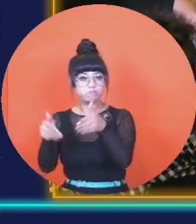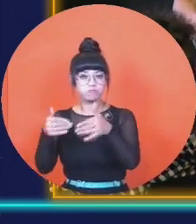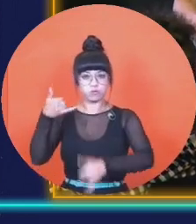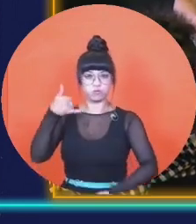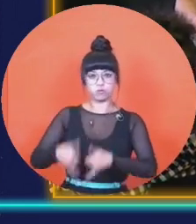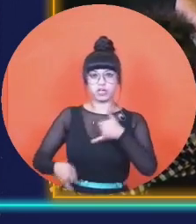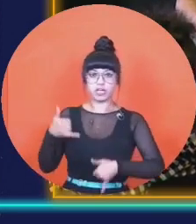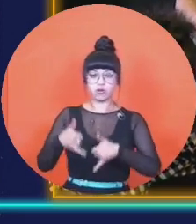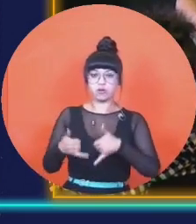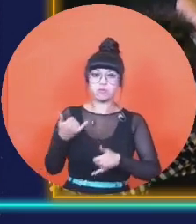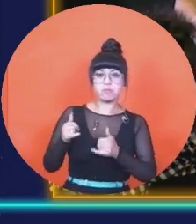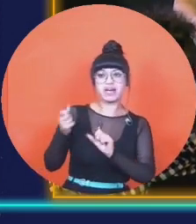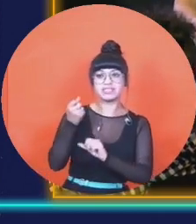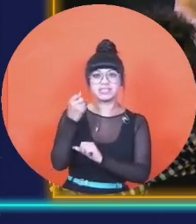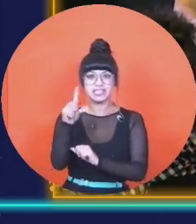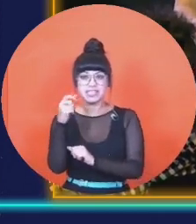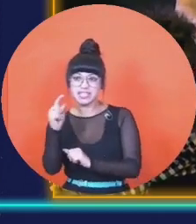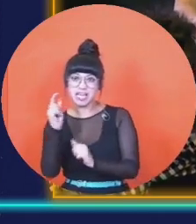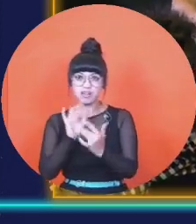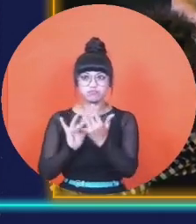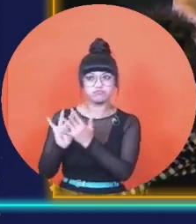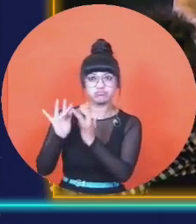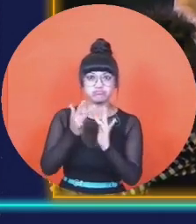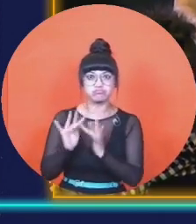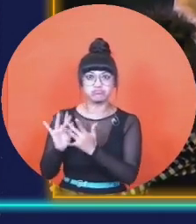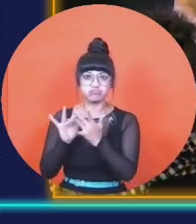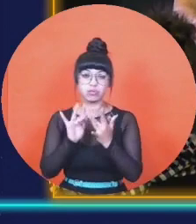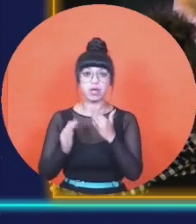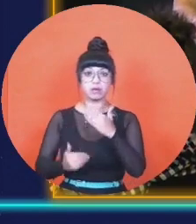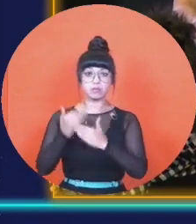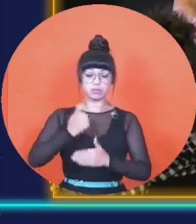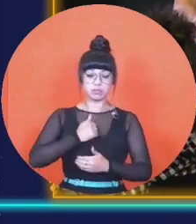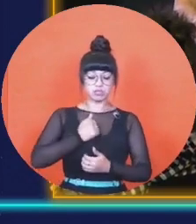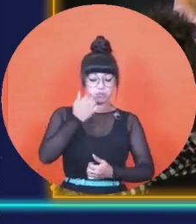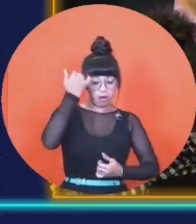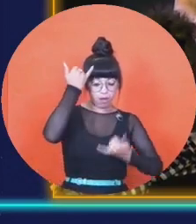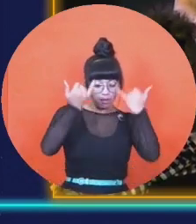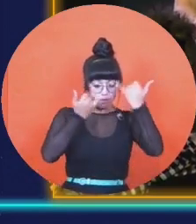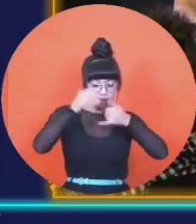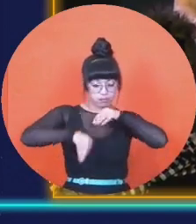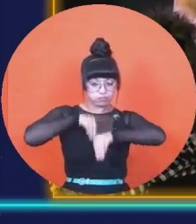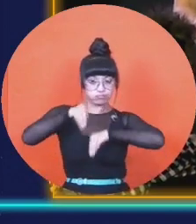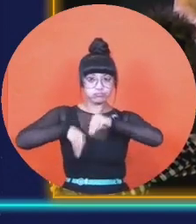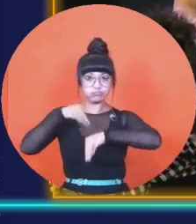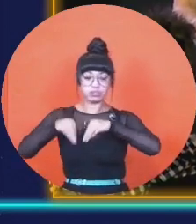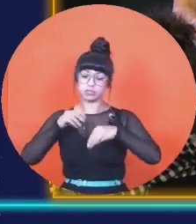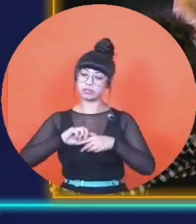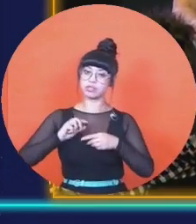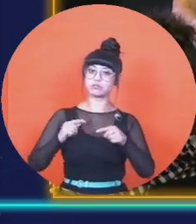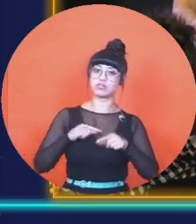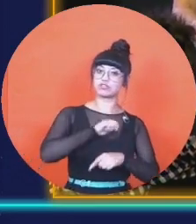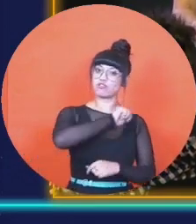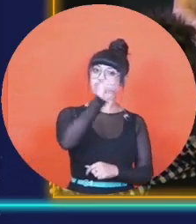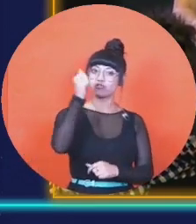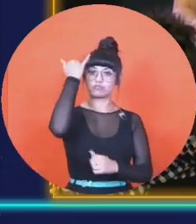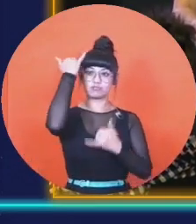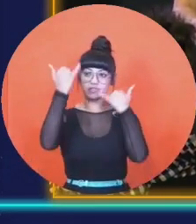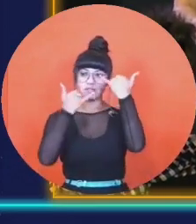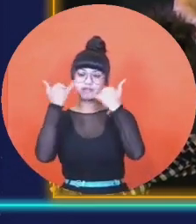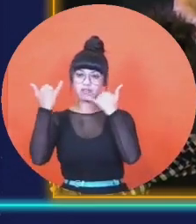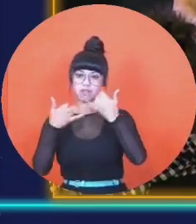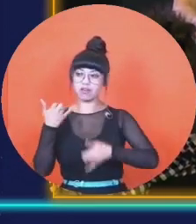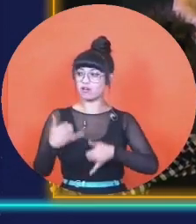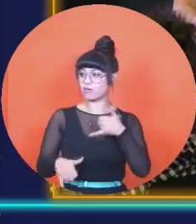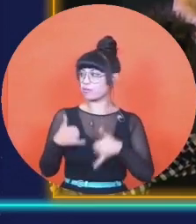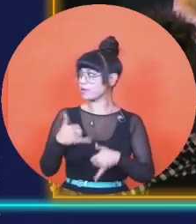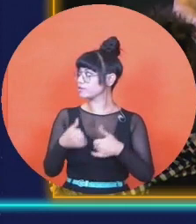lo interactivo. Comenzó como programador autodidacta y luego migró a todos los aspectos de la producción y los juegos. Ha trabajado